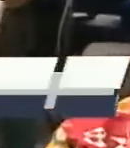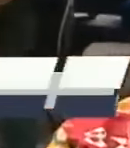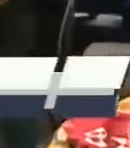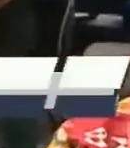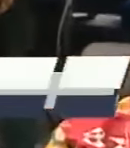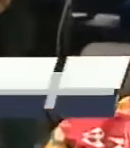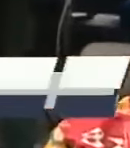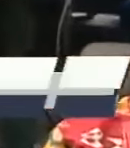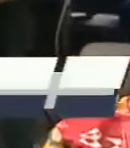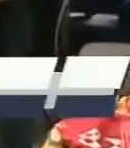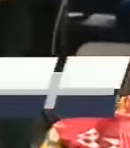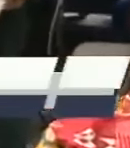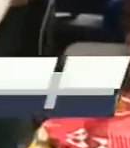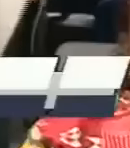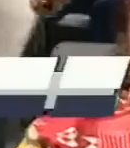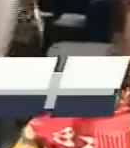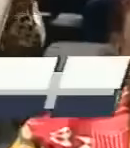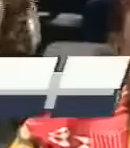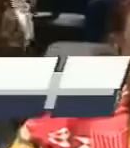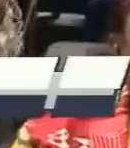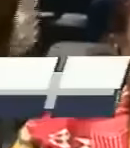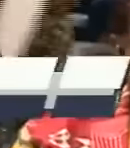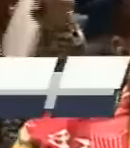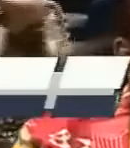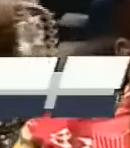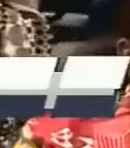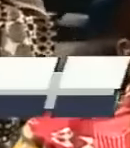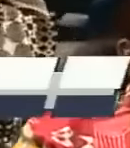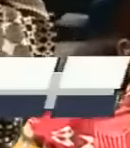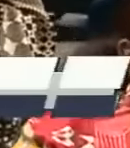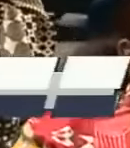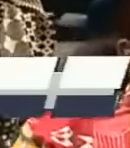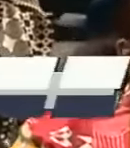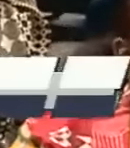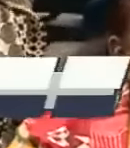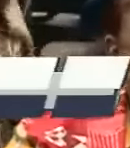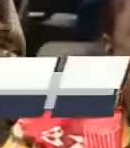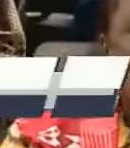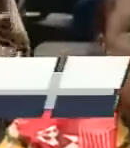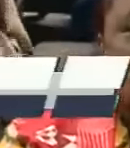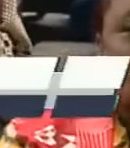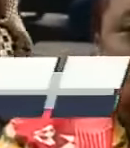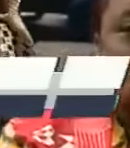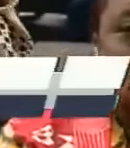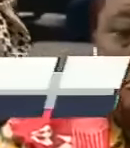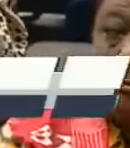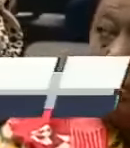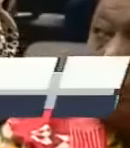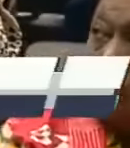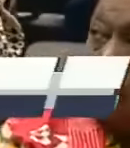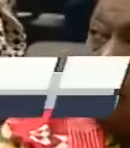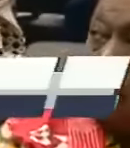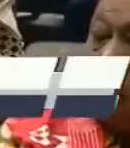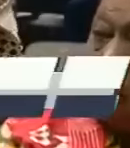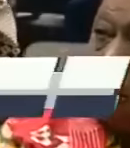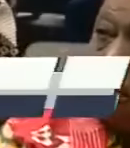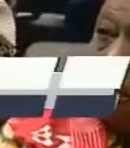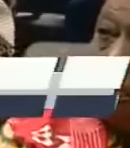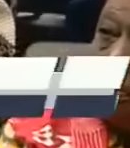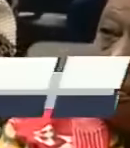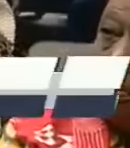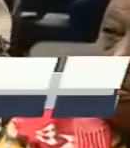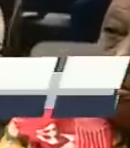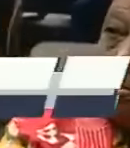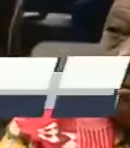esa palabra para convocarnos en un hecho tan trascendental. Y una de las cosas es cómo nos hemos